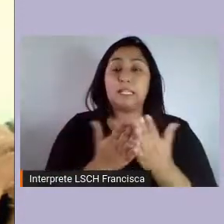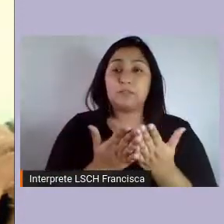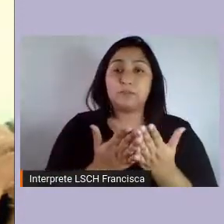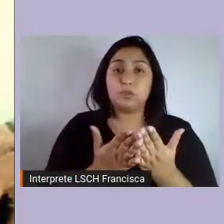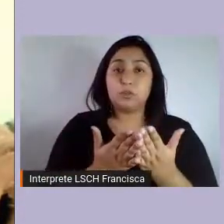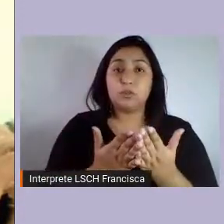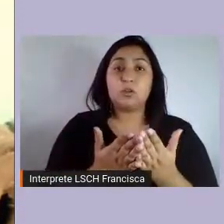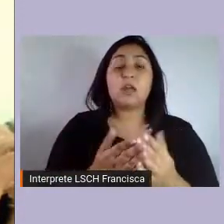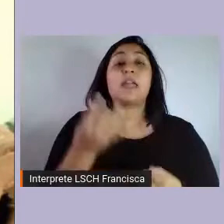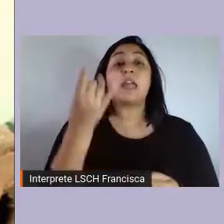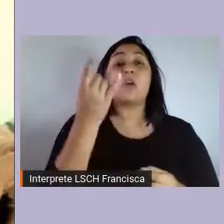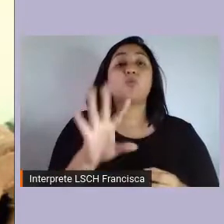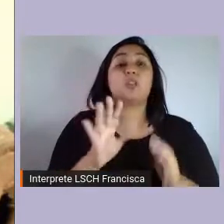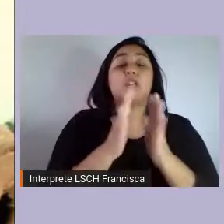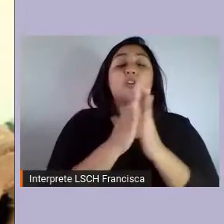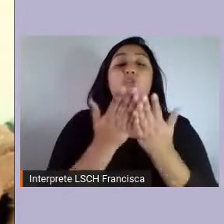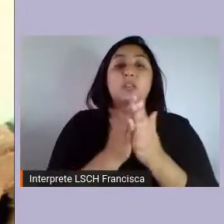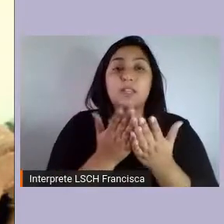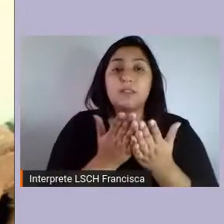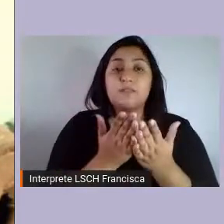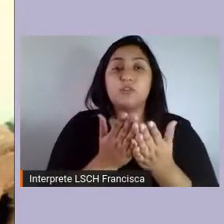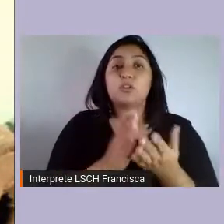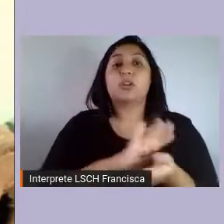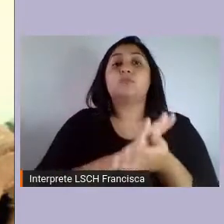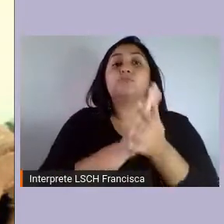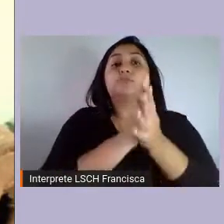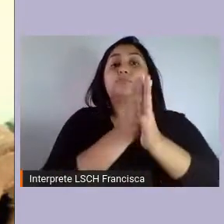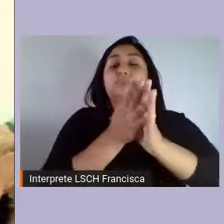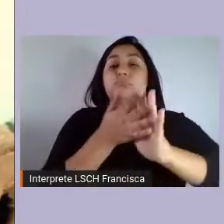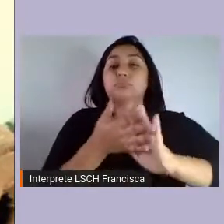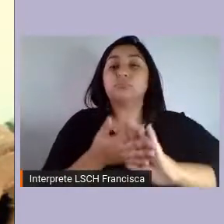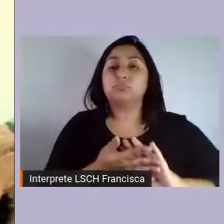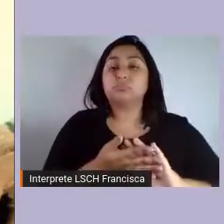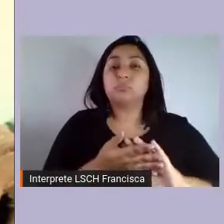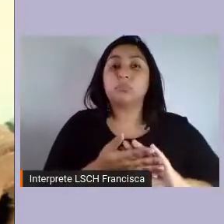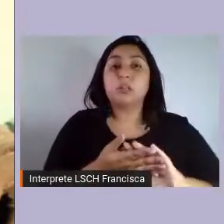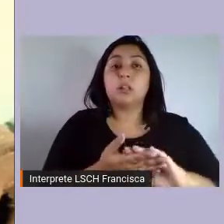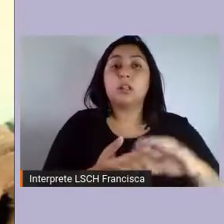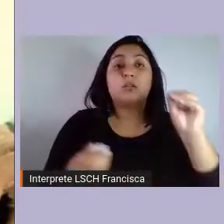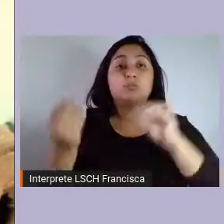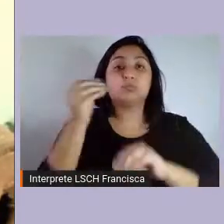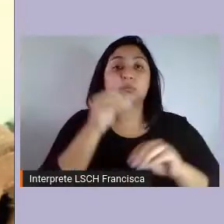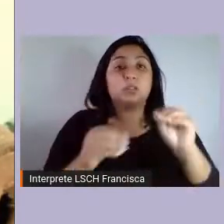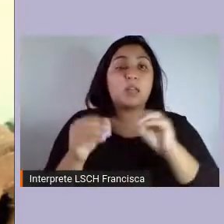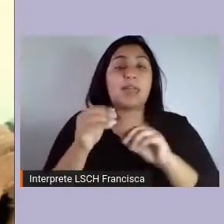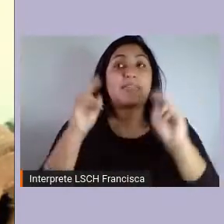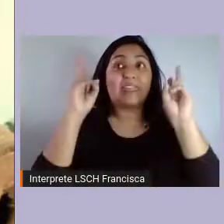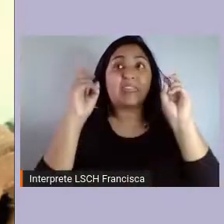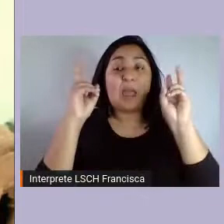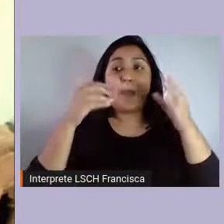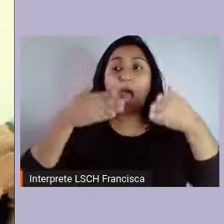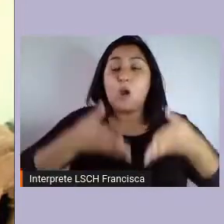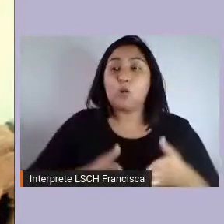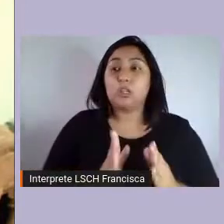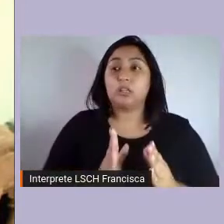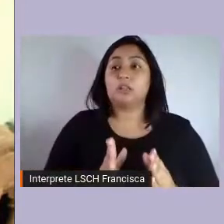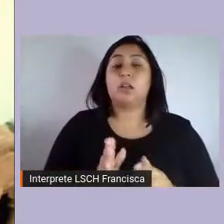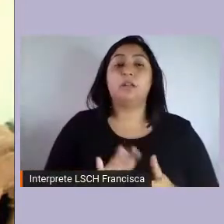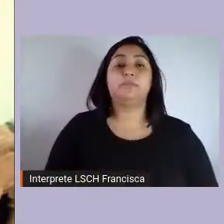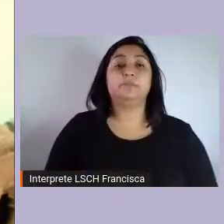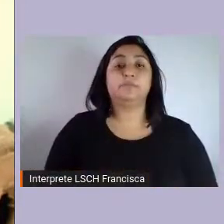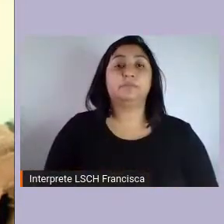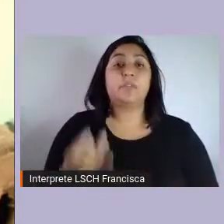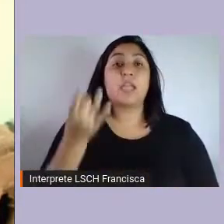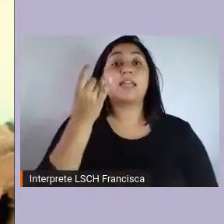único libro que íntegramente está compuesto por temas originales, por composiciones originales. Entonces, es el